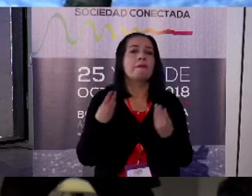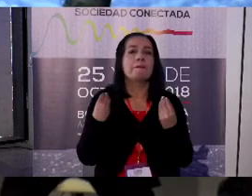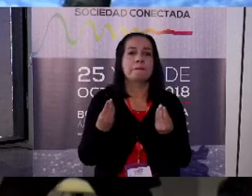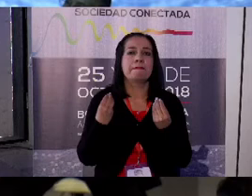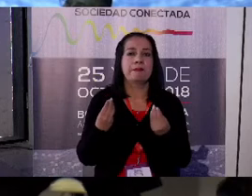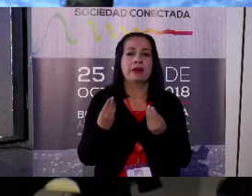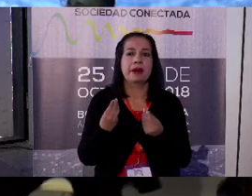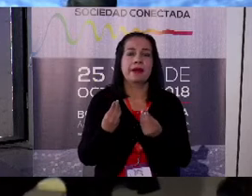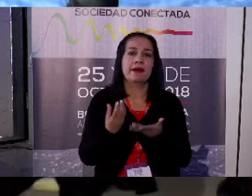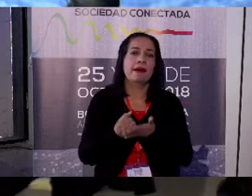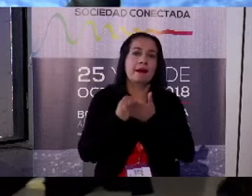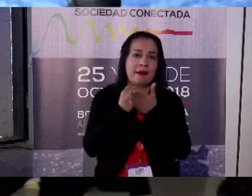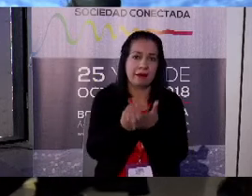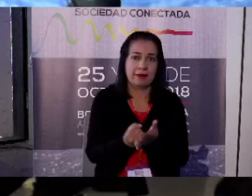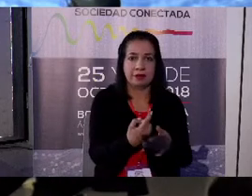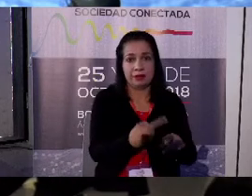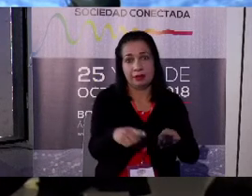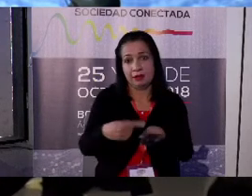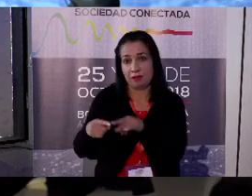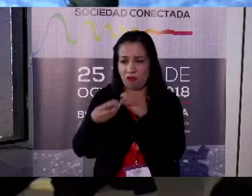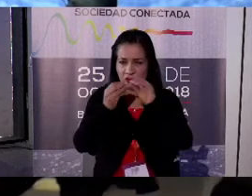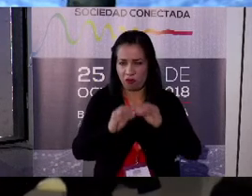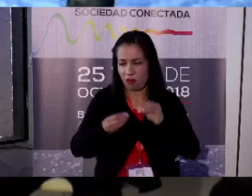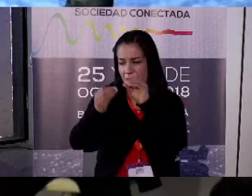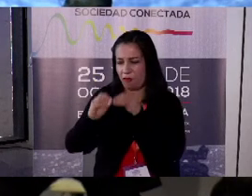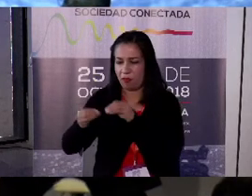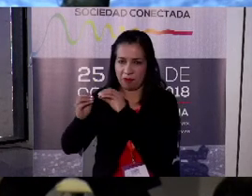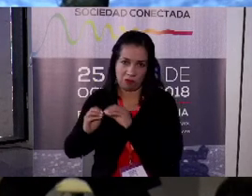los este los diferentes geotips